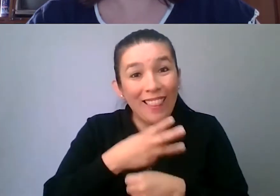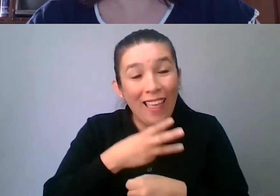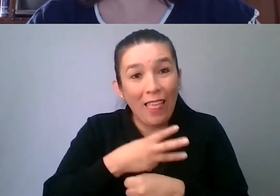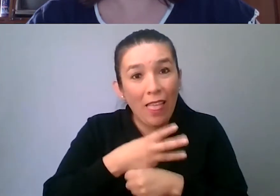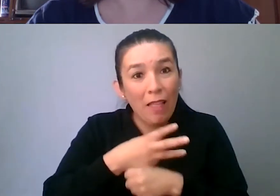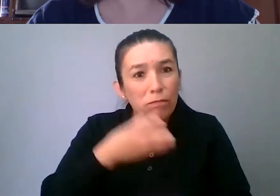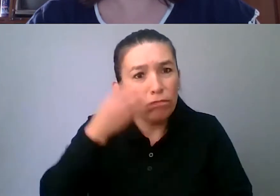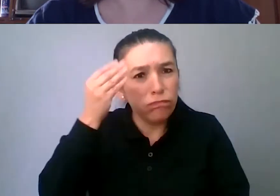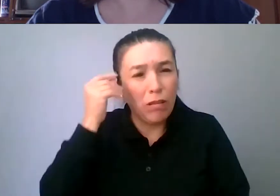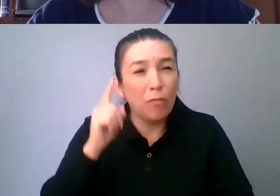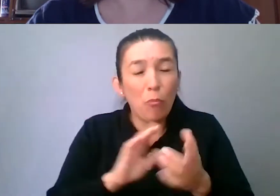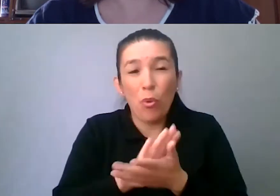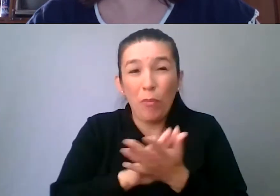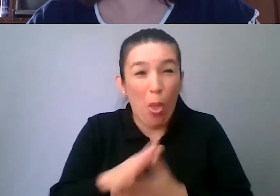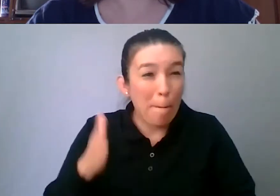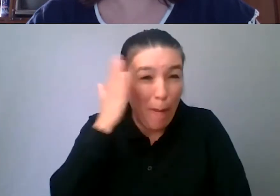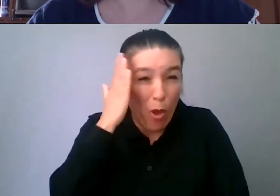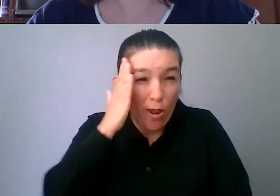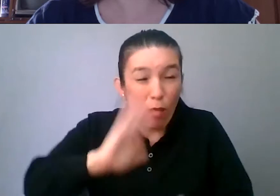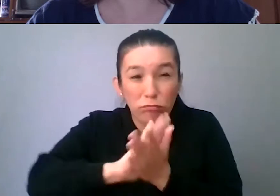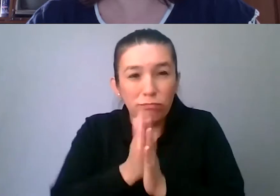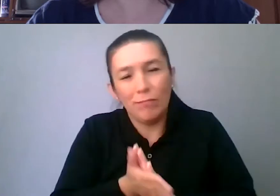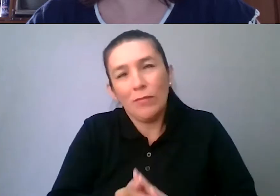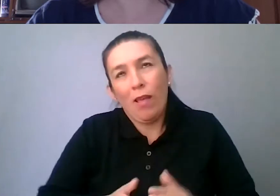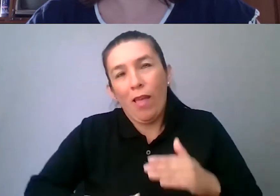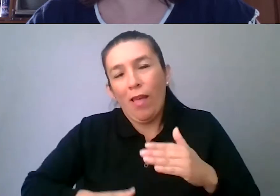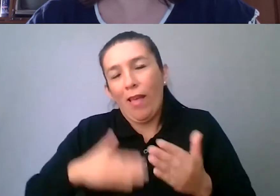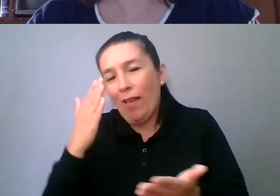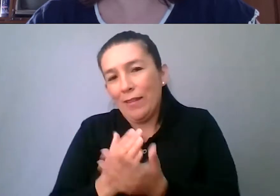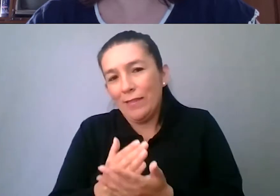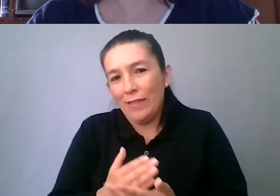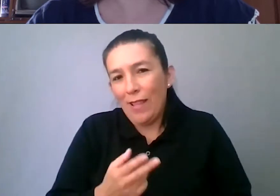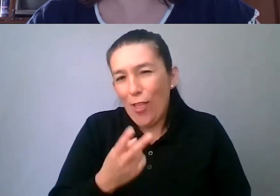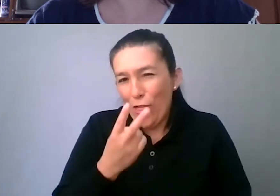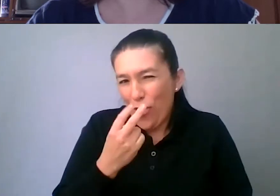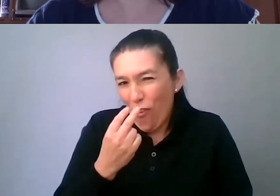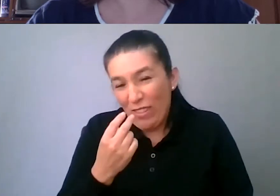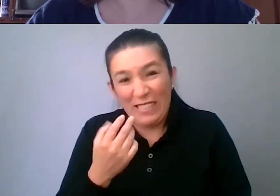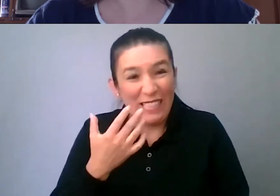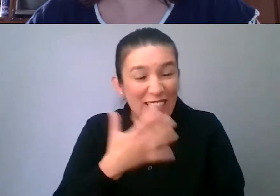me puedo saber 10, 12 figuras de las 500 que tengo escritas.